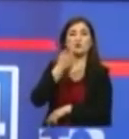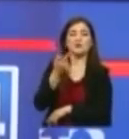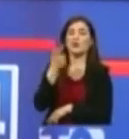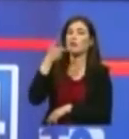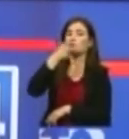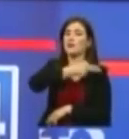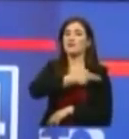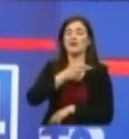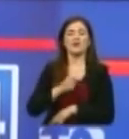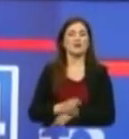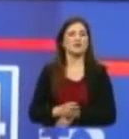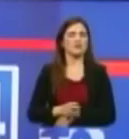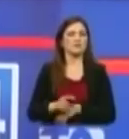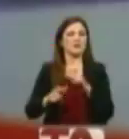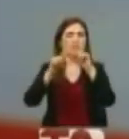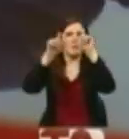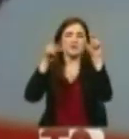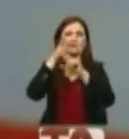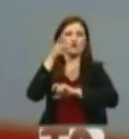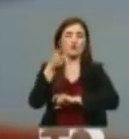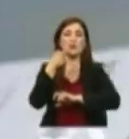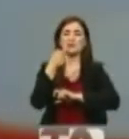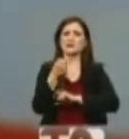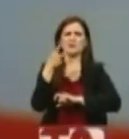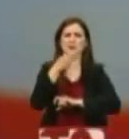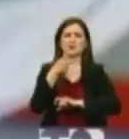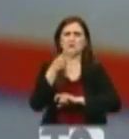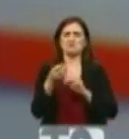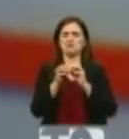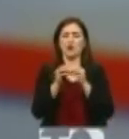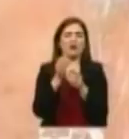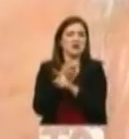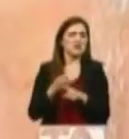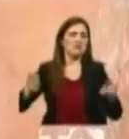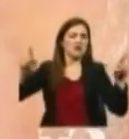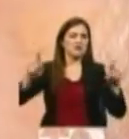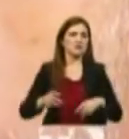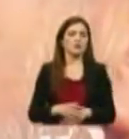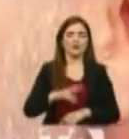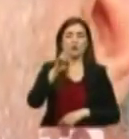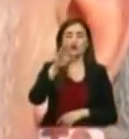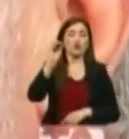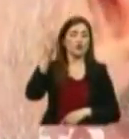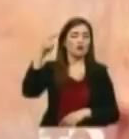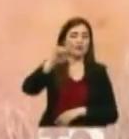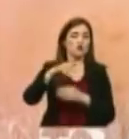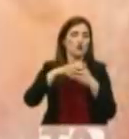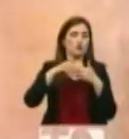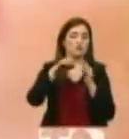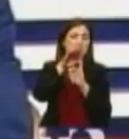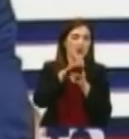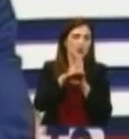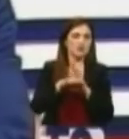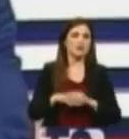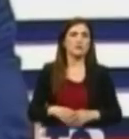desmentir la versión de cerca de una decena de empresas públicas y sus números tienen una diferencia de 200 millones de dólares